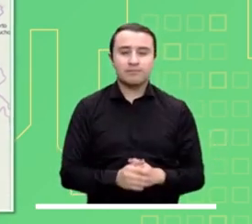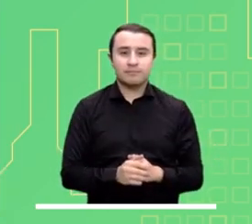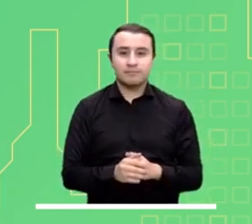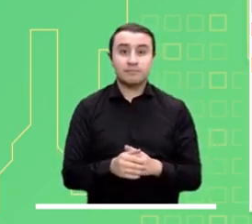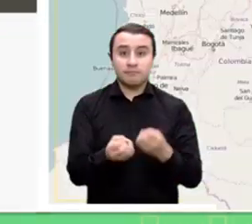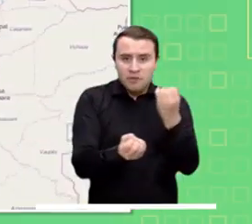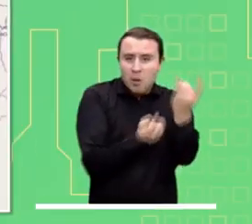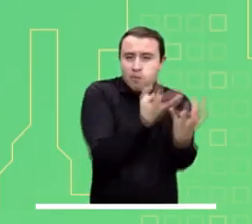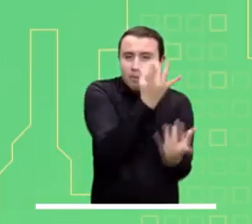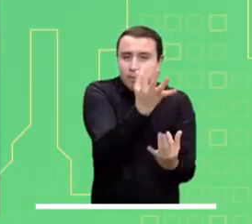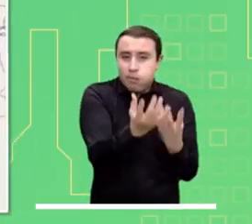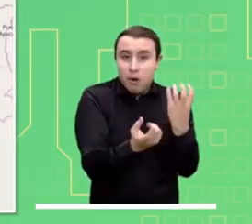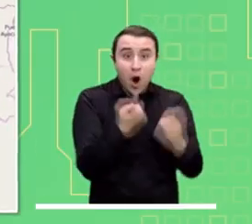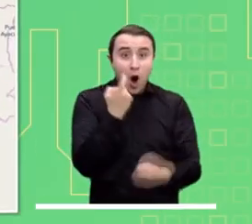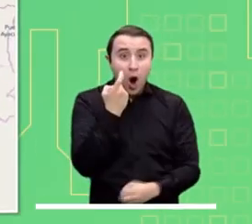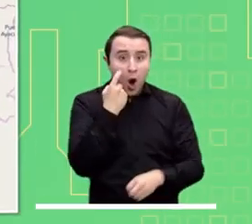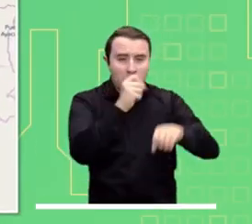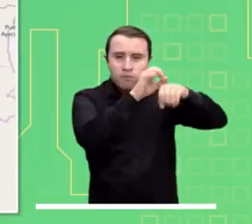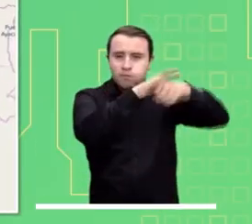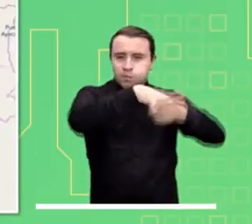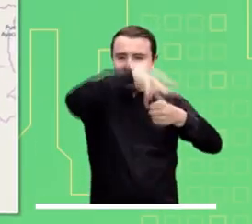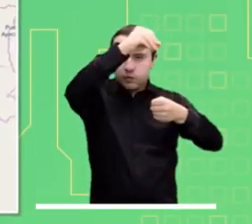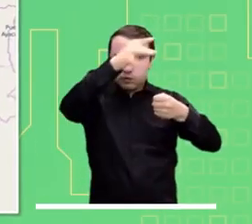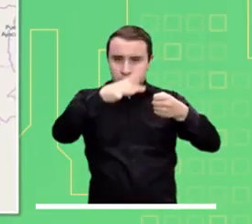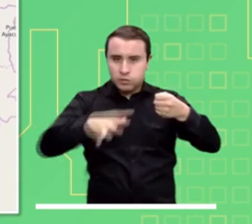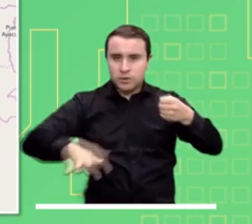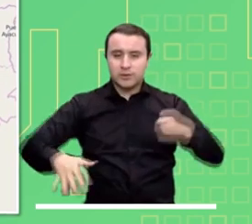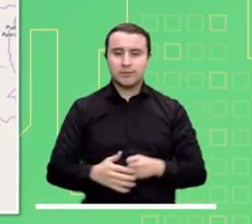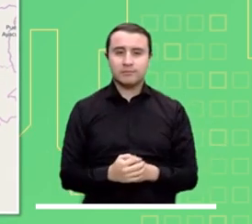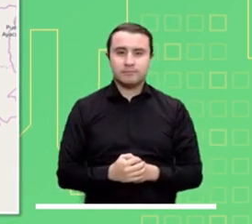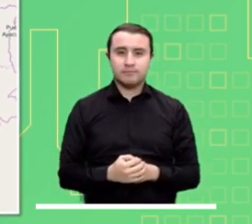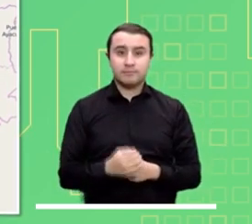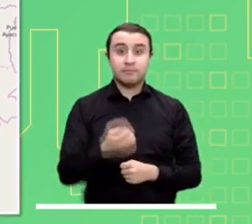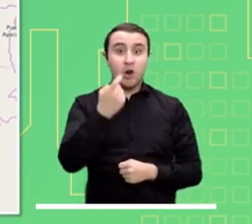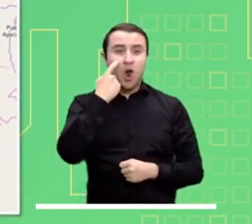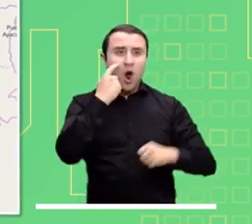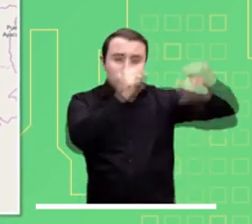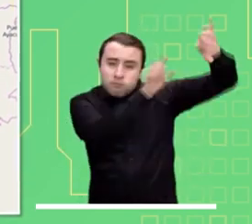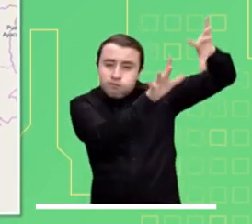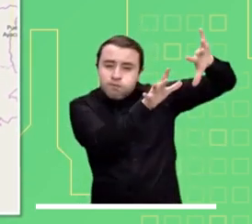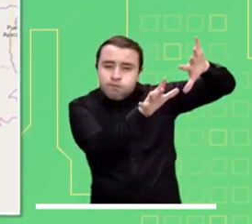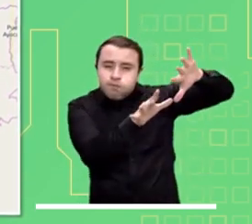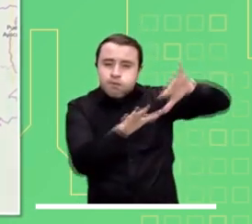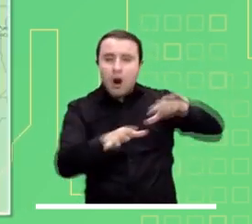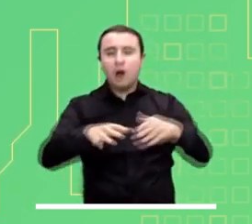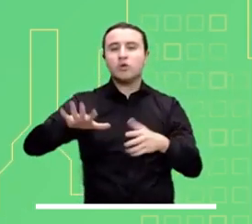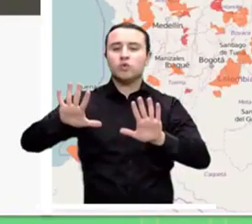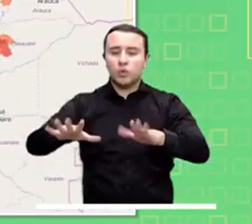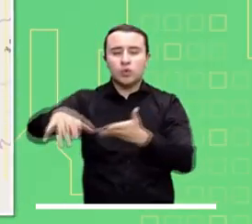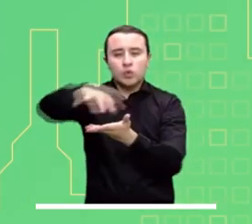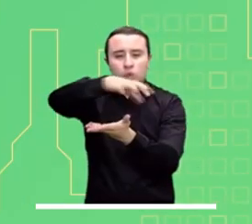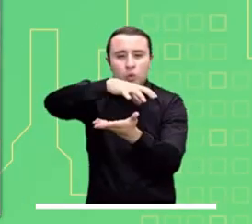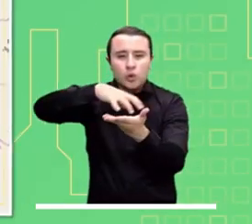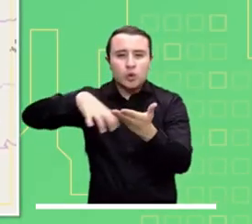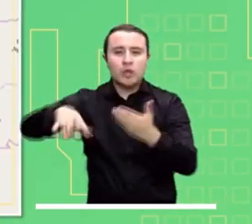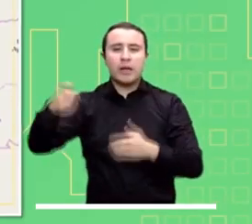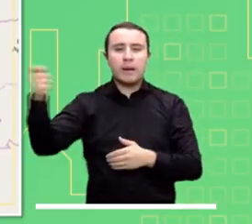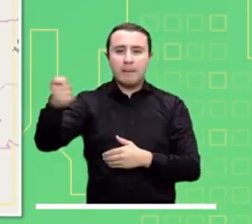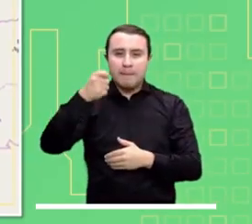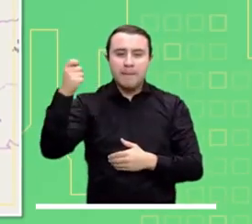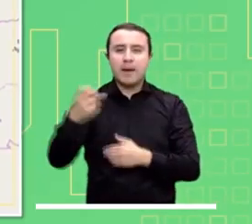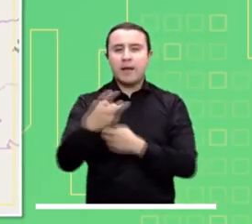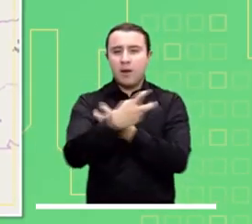Guapí. Probabilidad de incendio, se presenta alerta roja en Magdalena. Máxima alerta por posibles deslizamientos